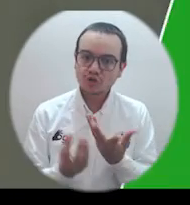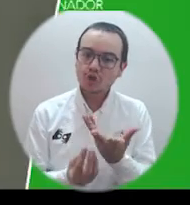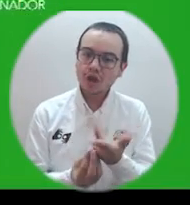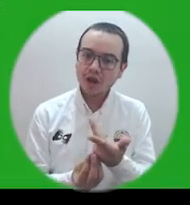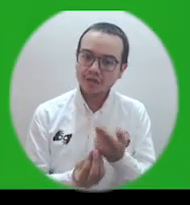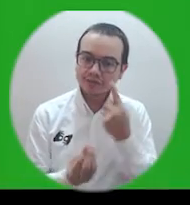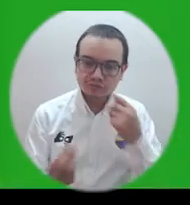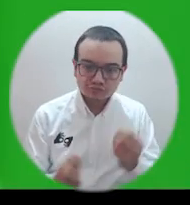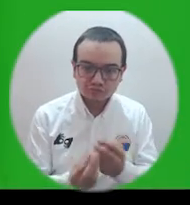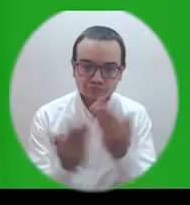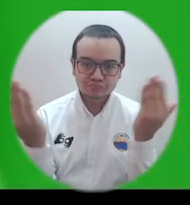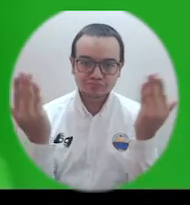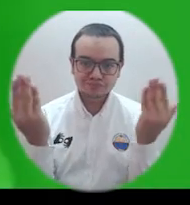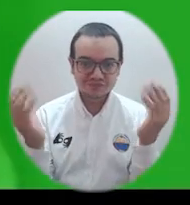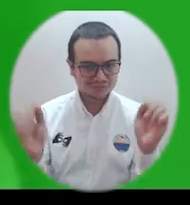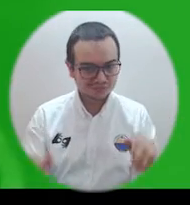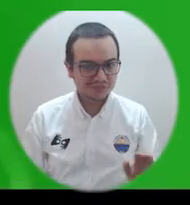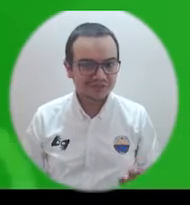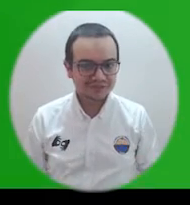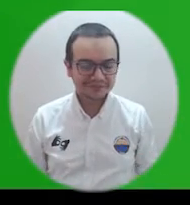sobrellevarse. ¡Aló!